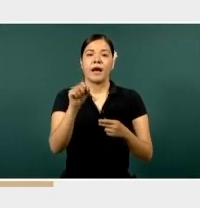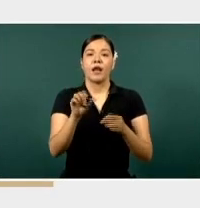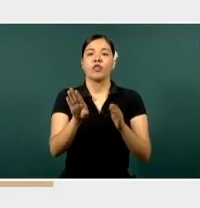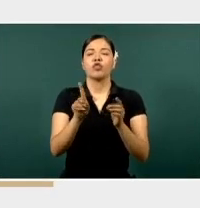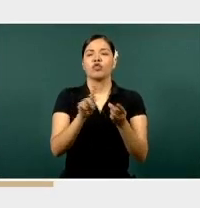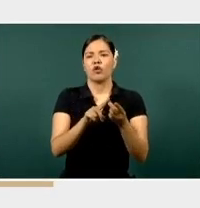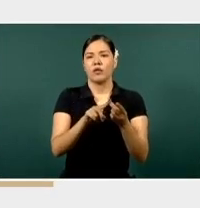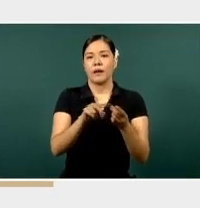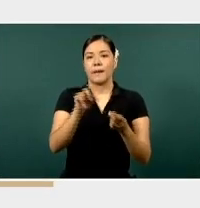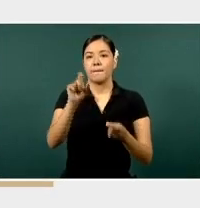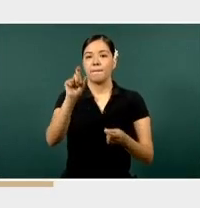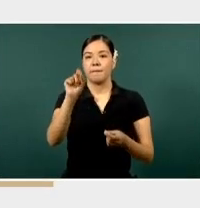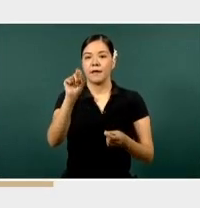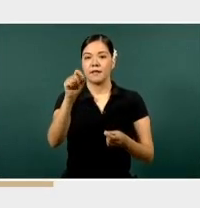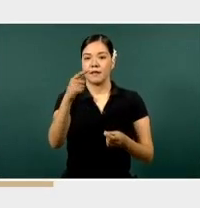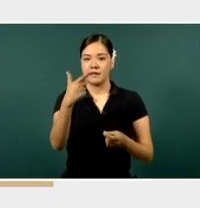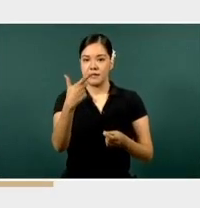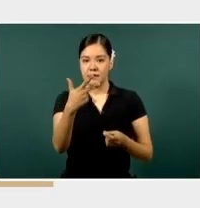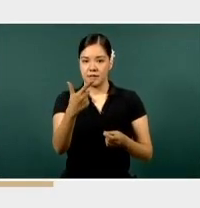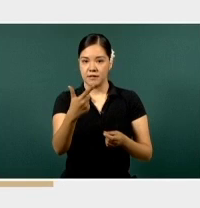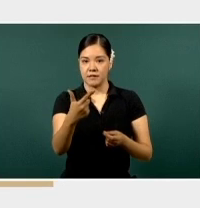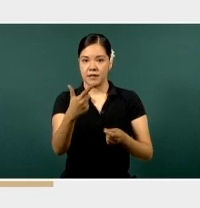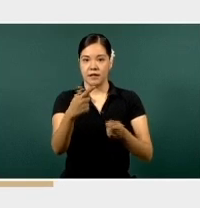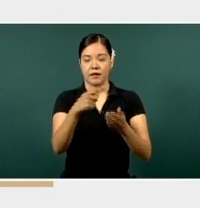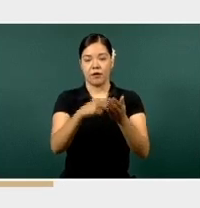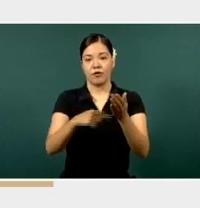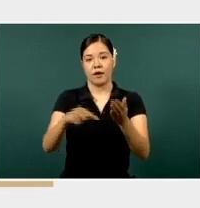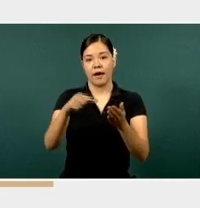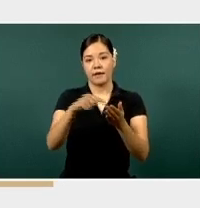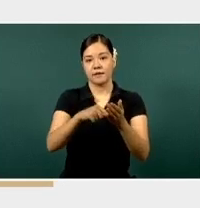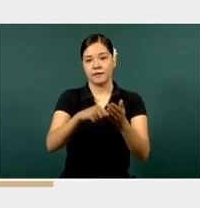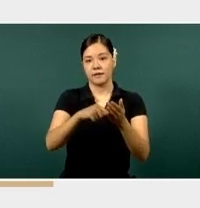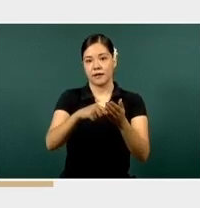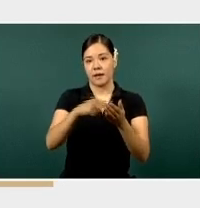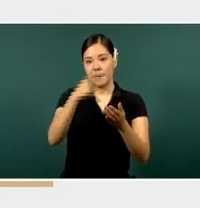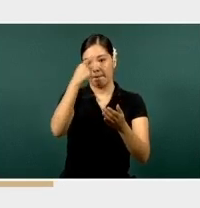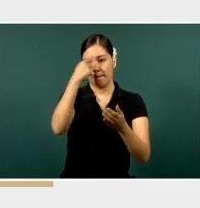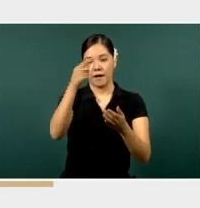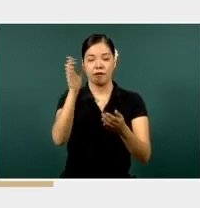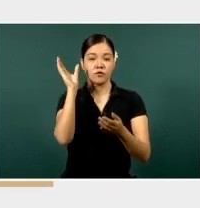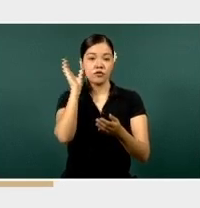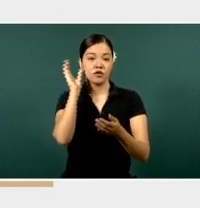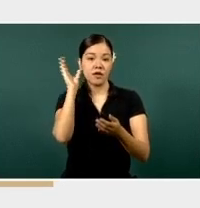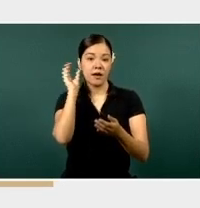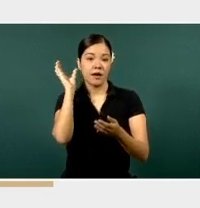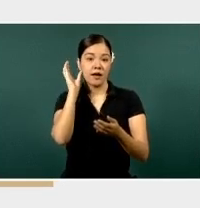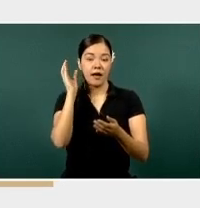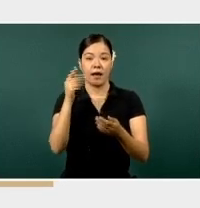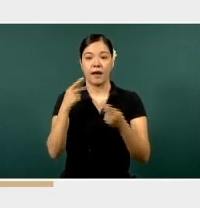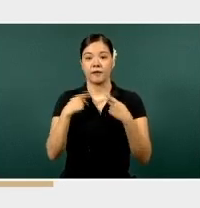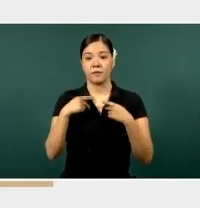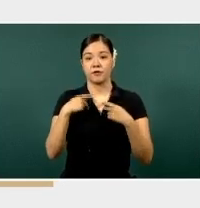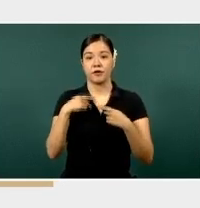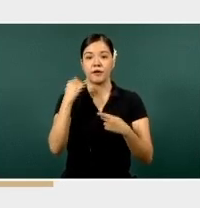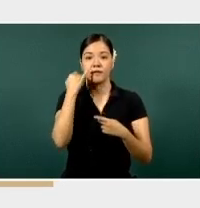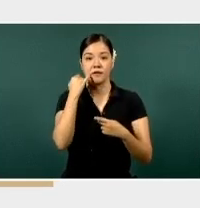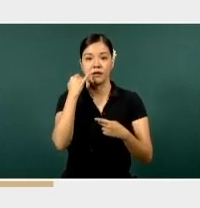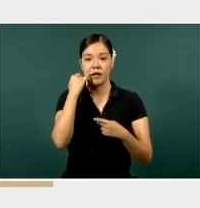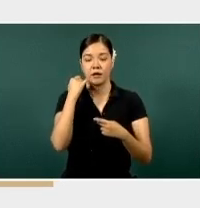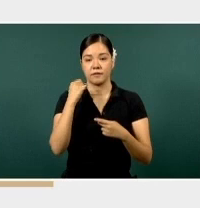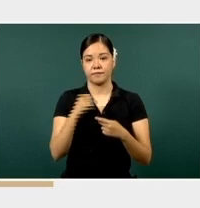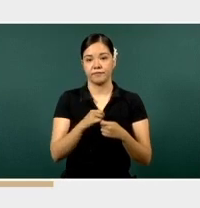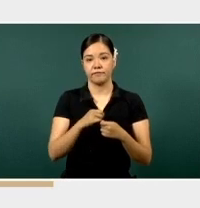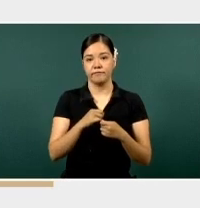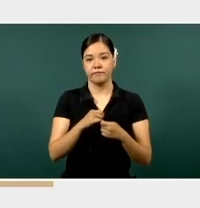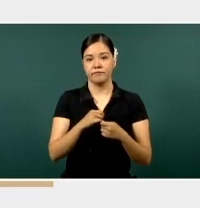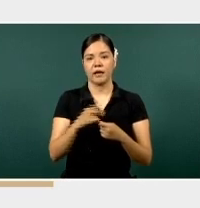federativas. En este proceso de consulta han participado alrededor de 27